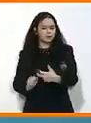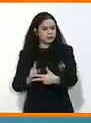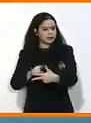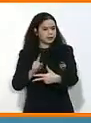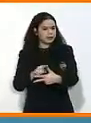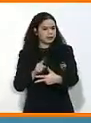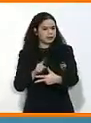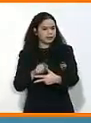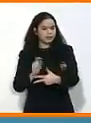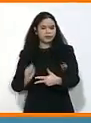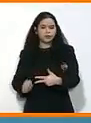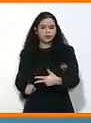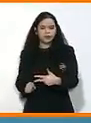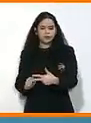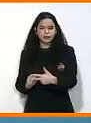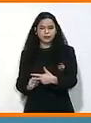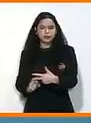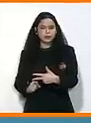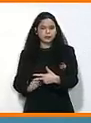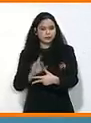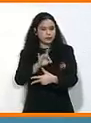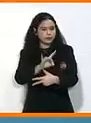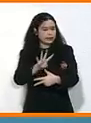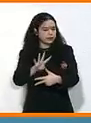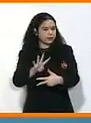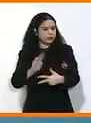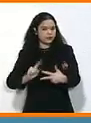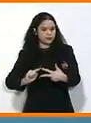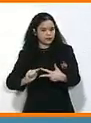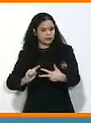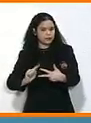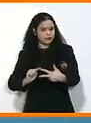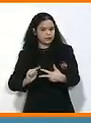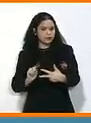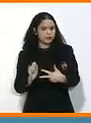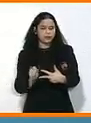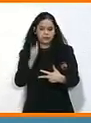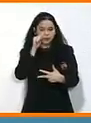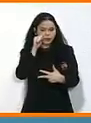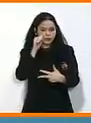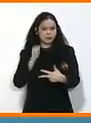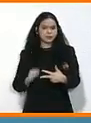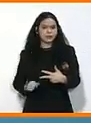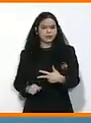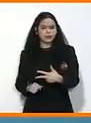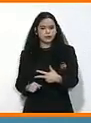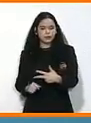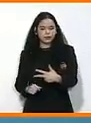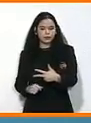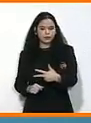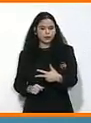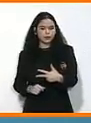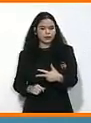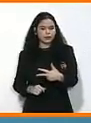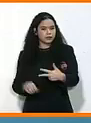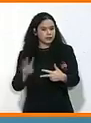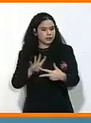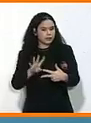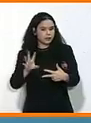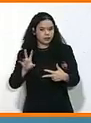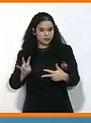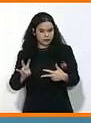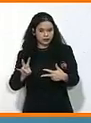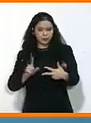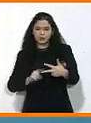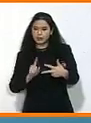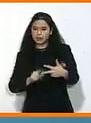porque este es el 84. Segundo número ganador, atentos. Este es el